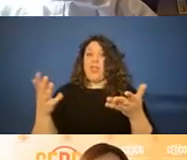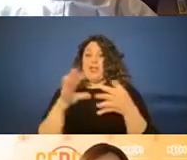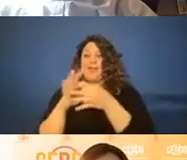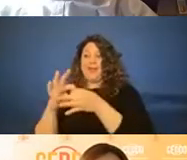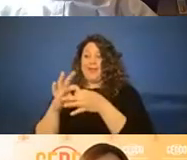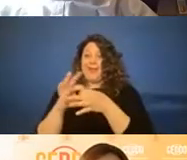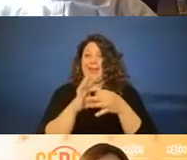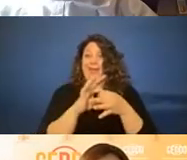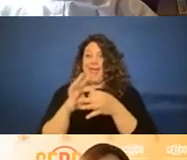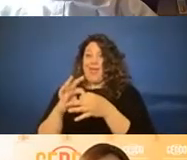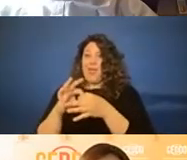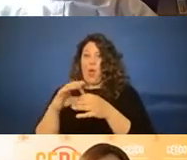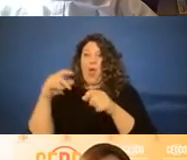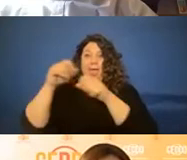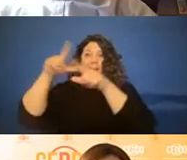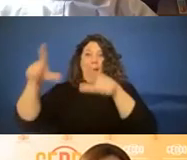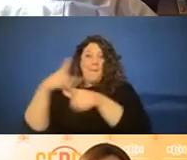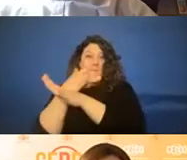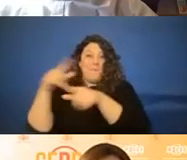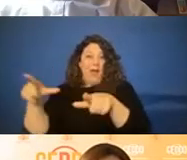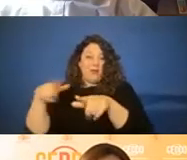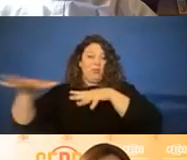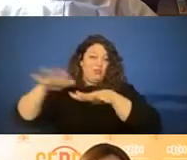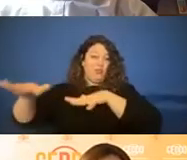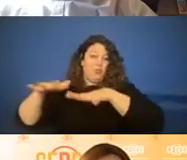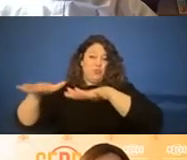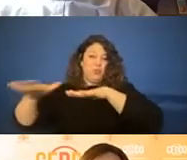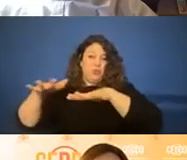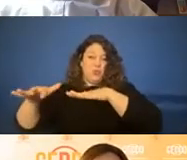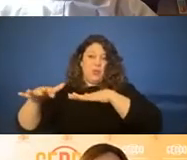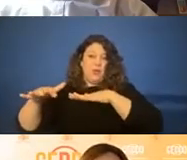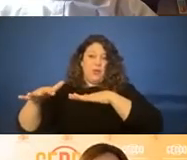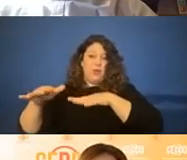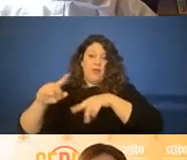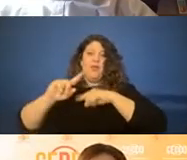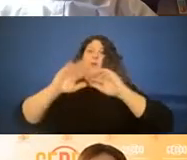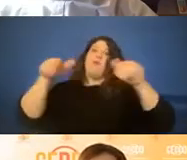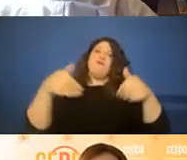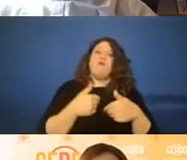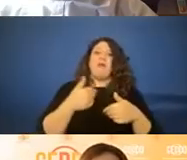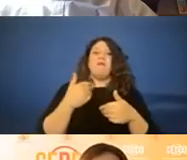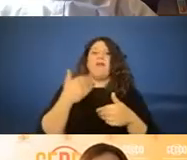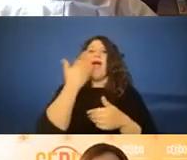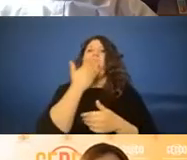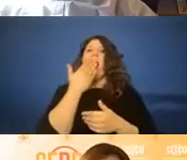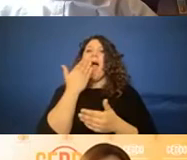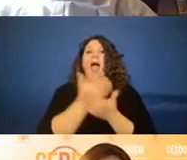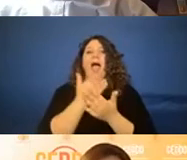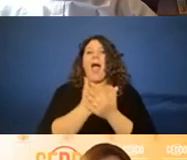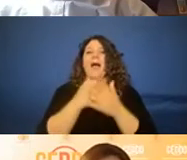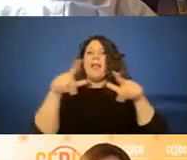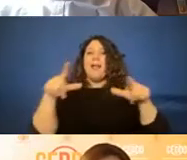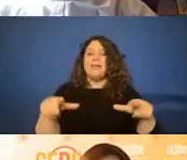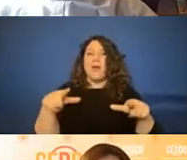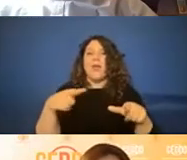una actividad enorme, a las aulas, que es una actividad intelectual y mucho